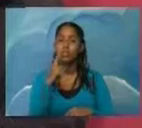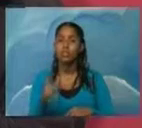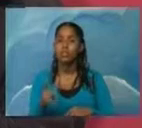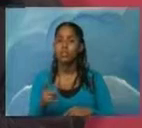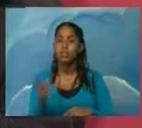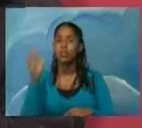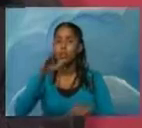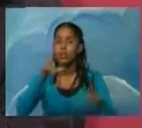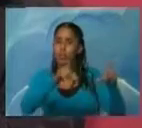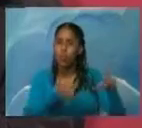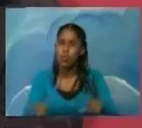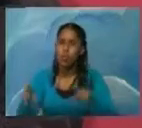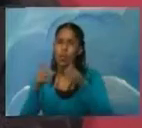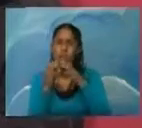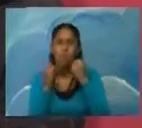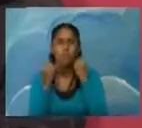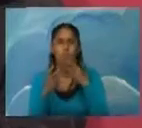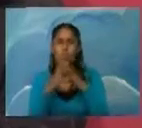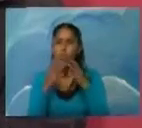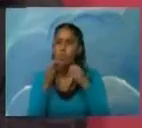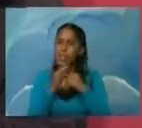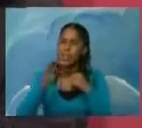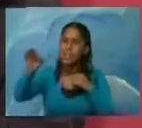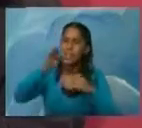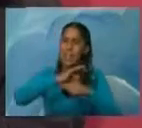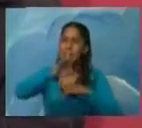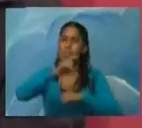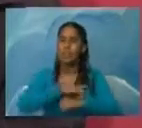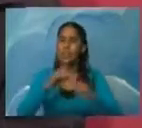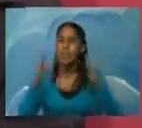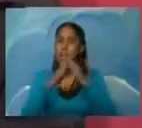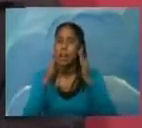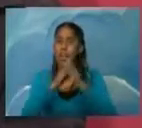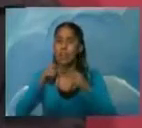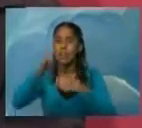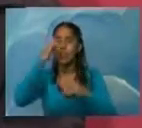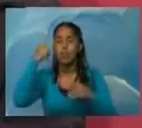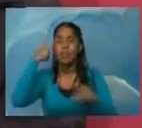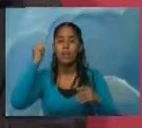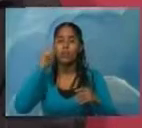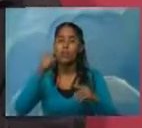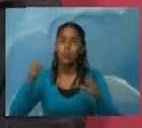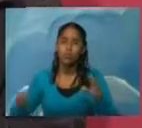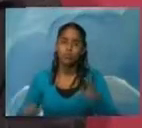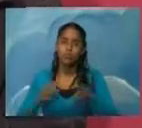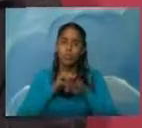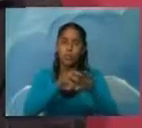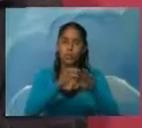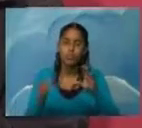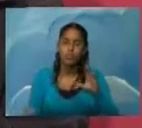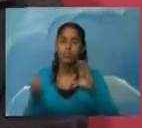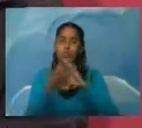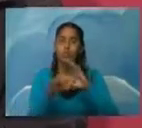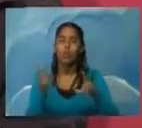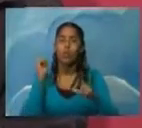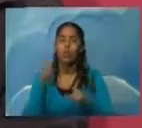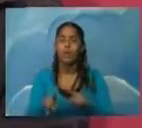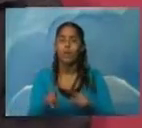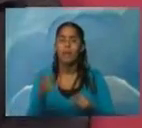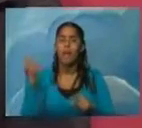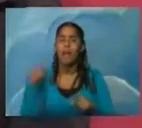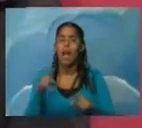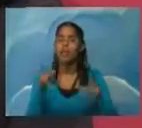en un sitio muy remoto, muy lejos de la casa, del sitio donde Dios escogiere para que tú llevases su grano, pues también